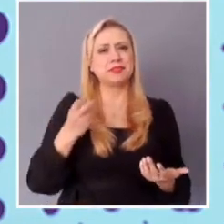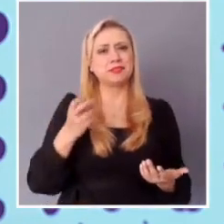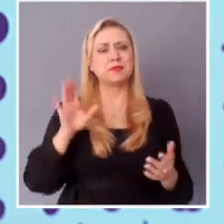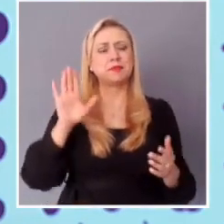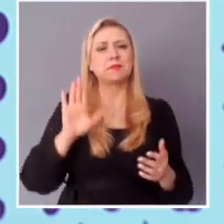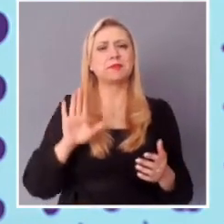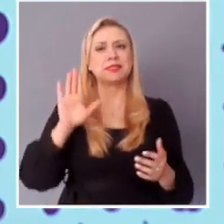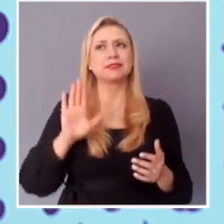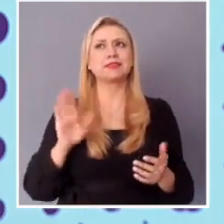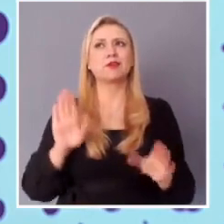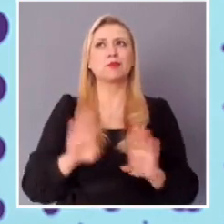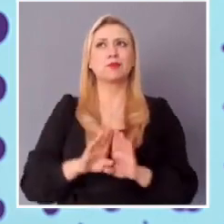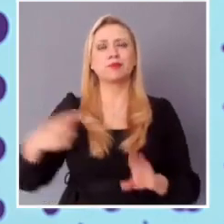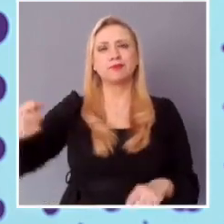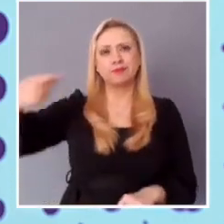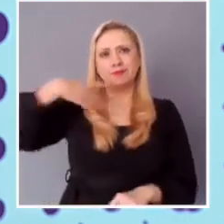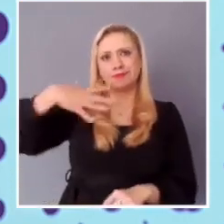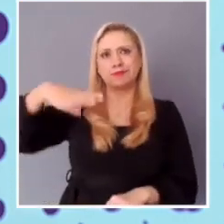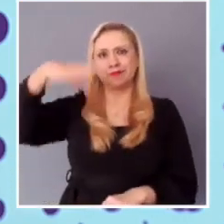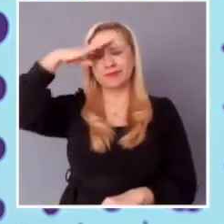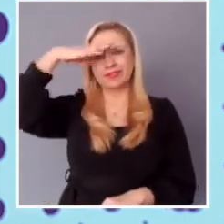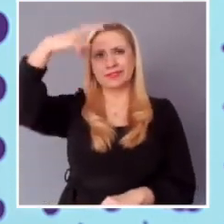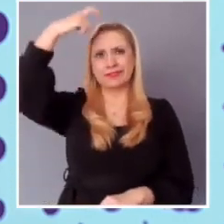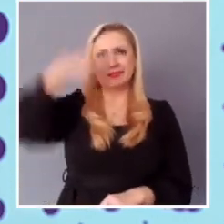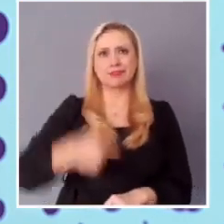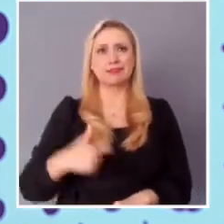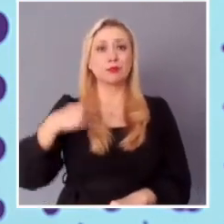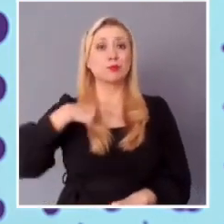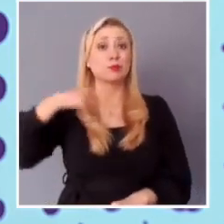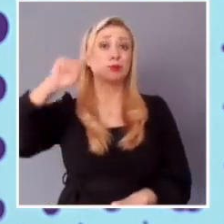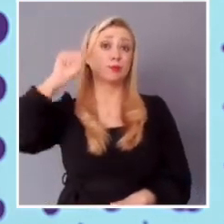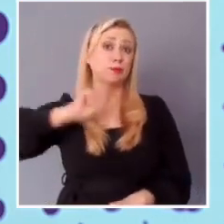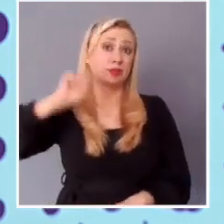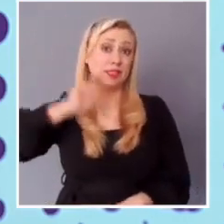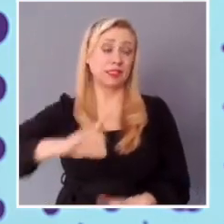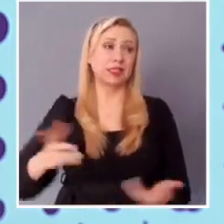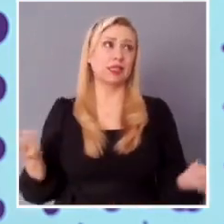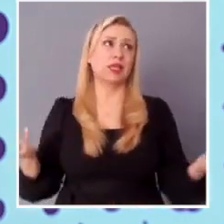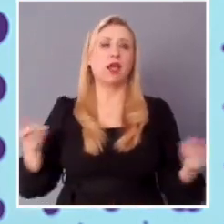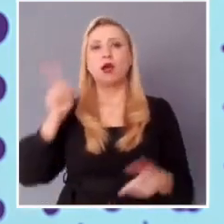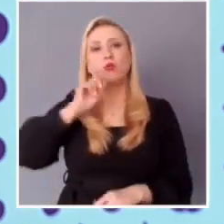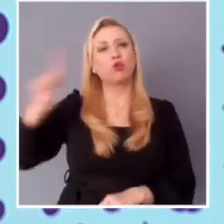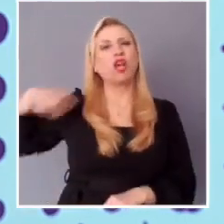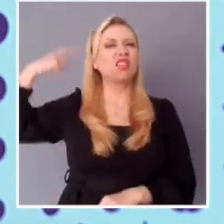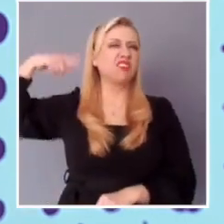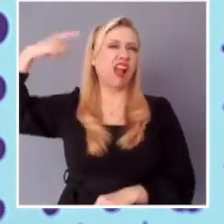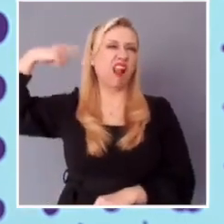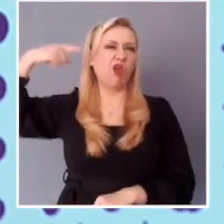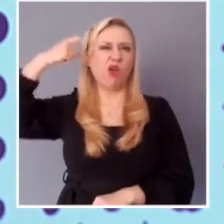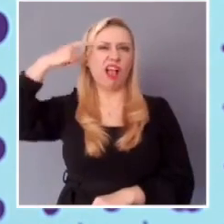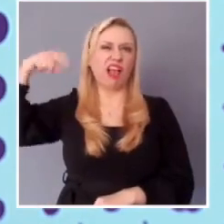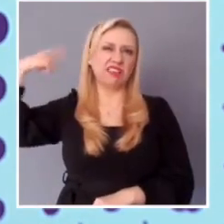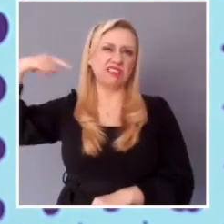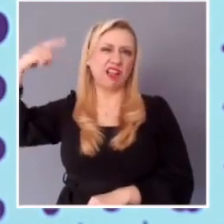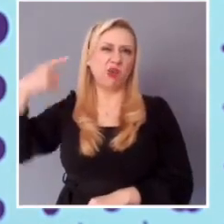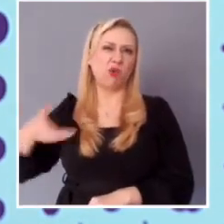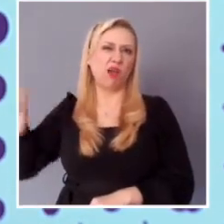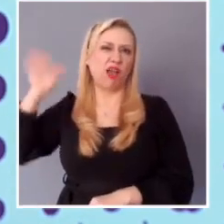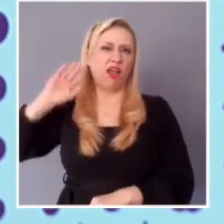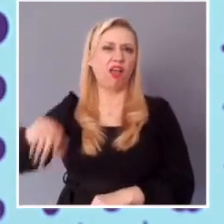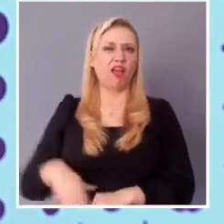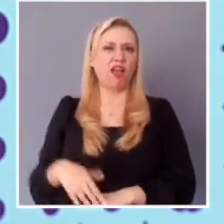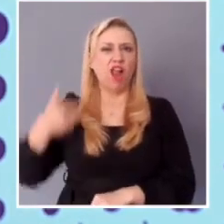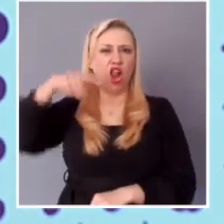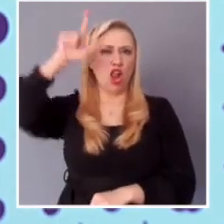el tema del estigma, viene esta parte de que, bueno, como mujeres, ¿no? O sea, es que las mujeres están locas, es que las mujeres, usando la palabra loca de una forma